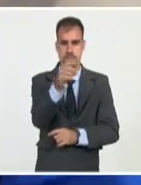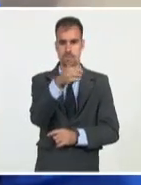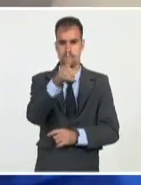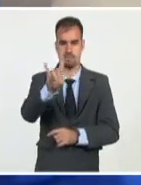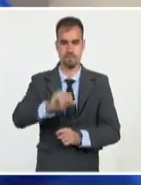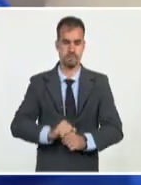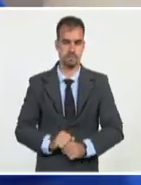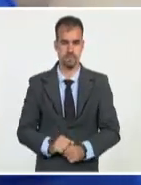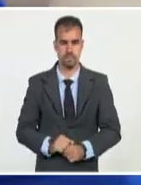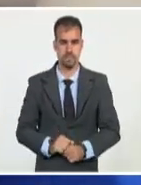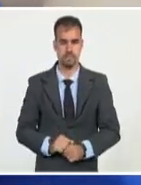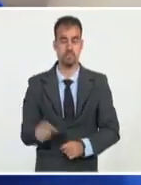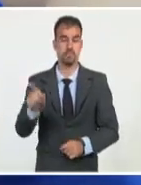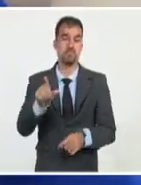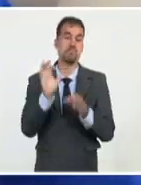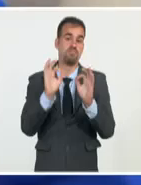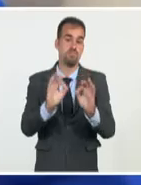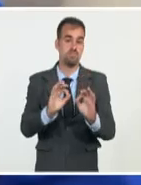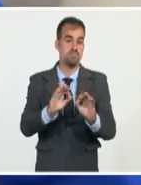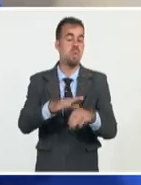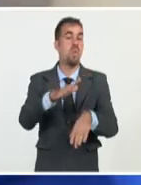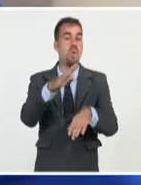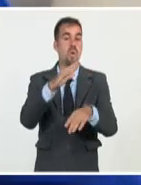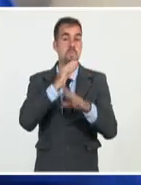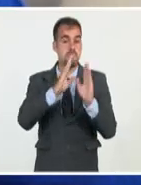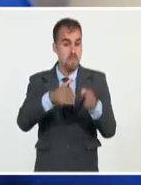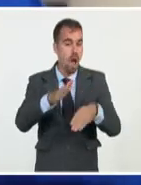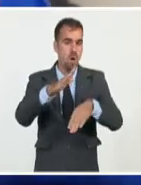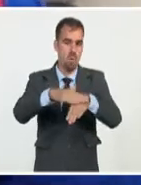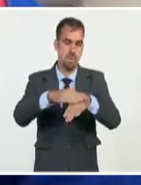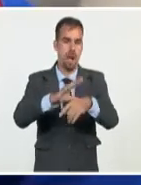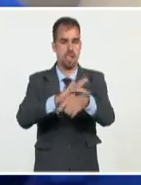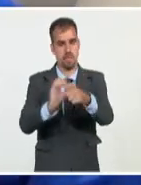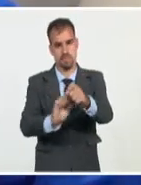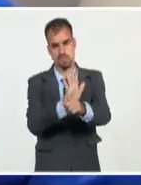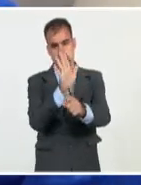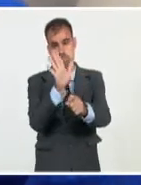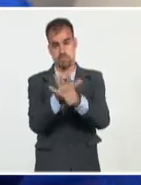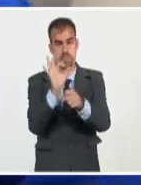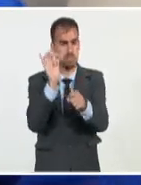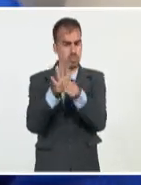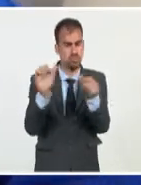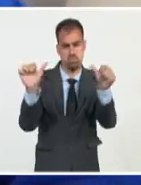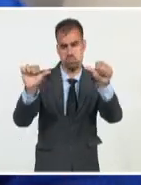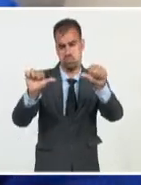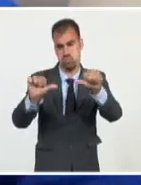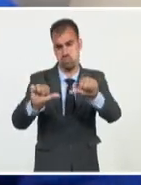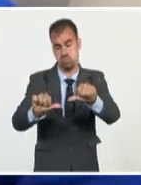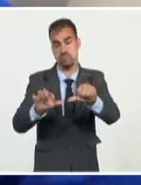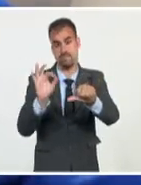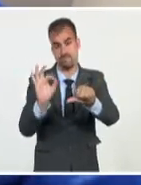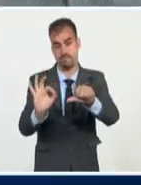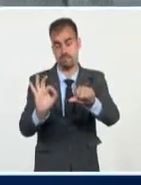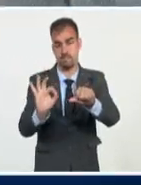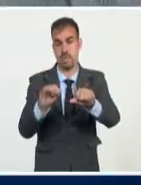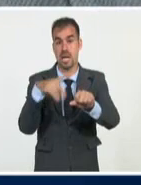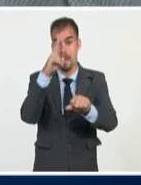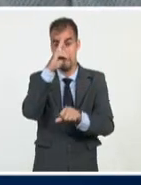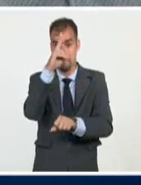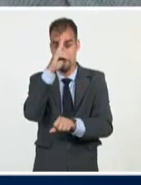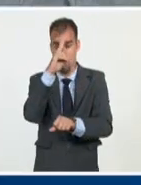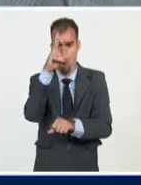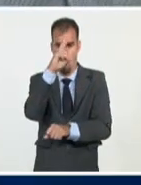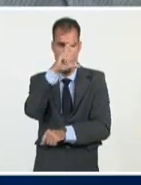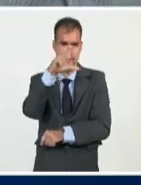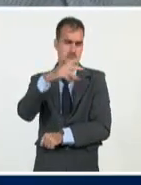Complicaciones derivadas de la COVID-19 causaron su lamentable deceso. A pesar de los esfuerzos realizados por el equipo médico del Hospital